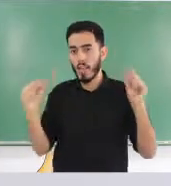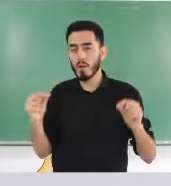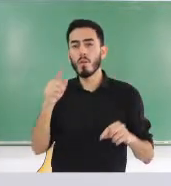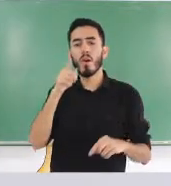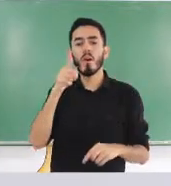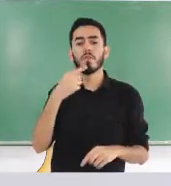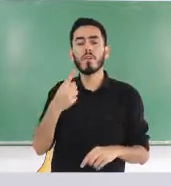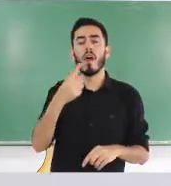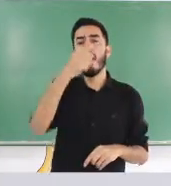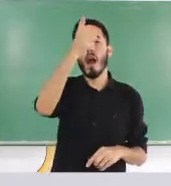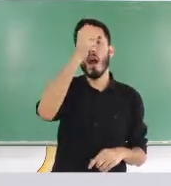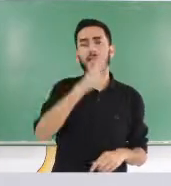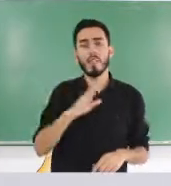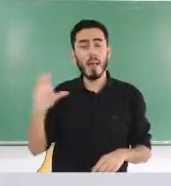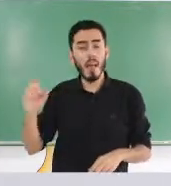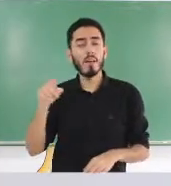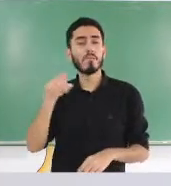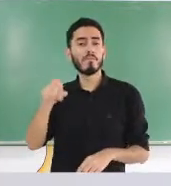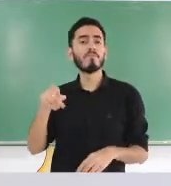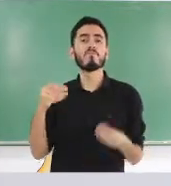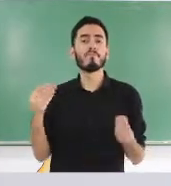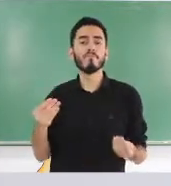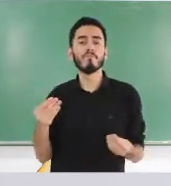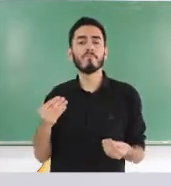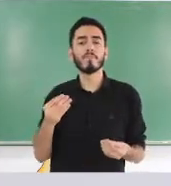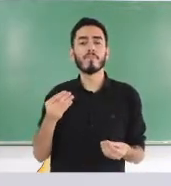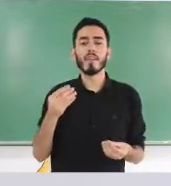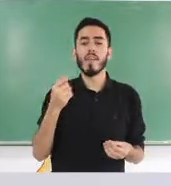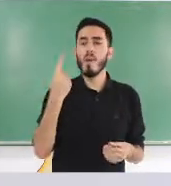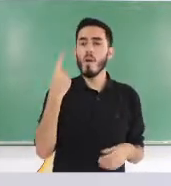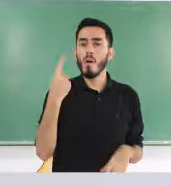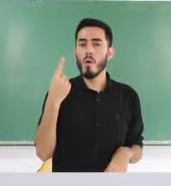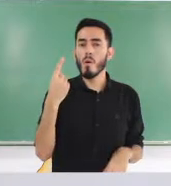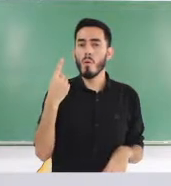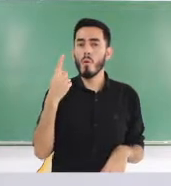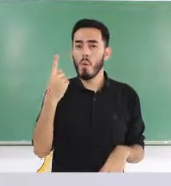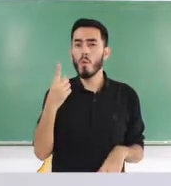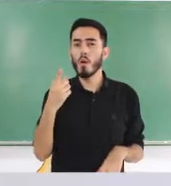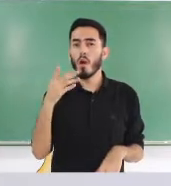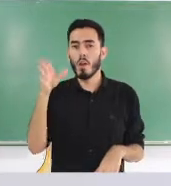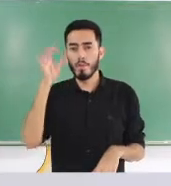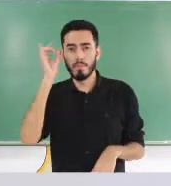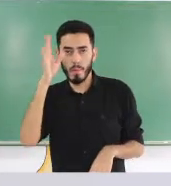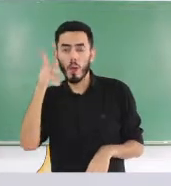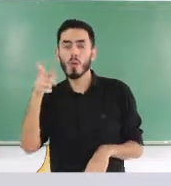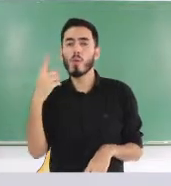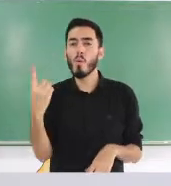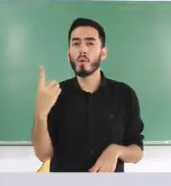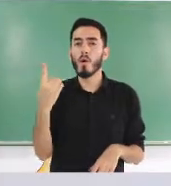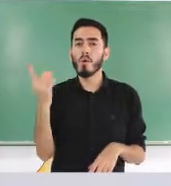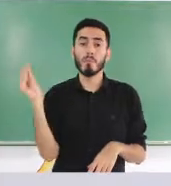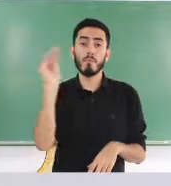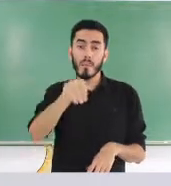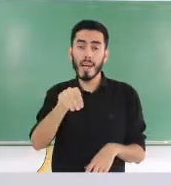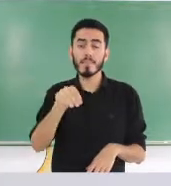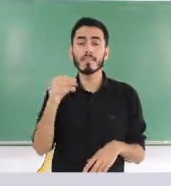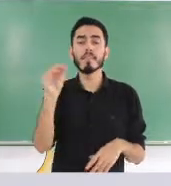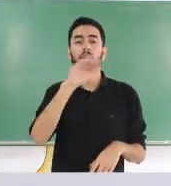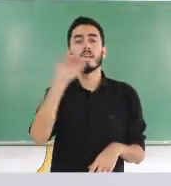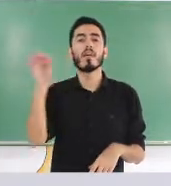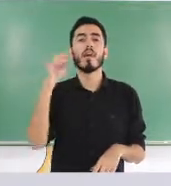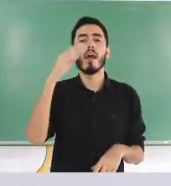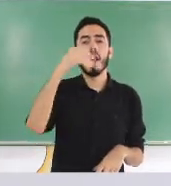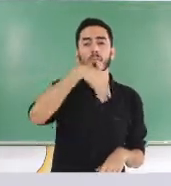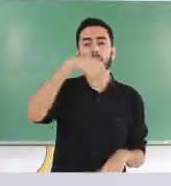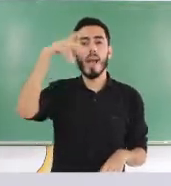ABC, un triángulo, y una de las rectas que agregamos es MR,